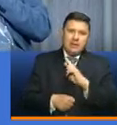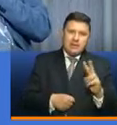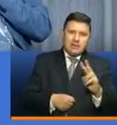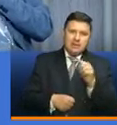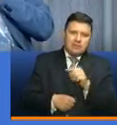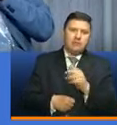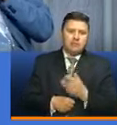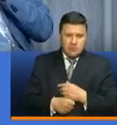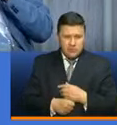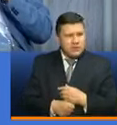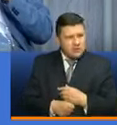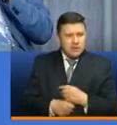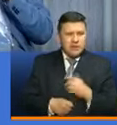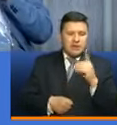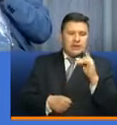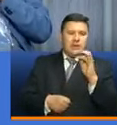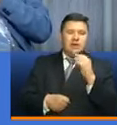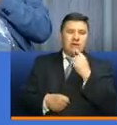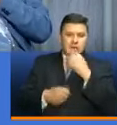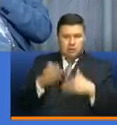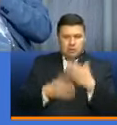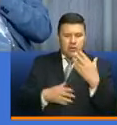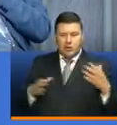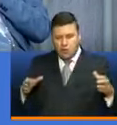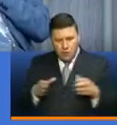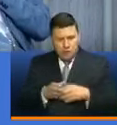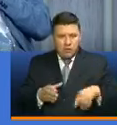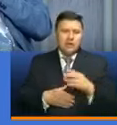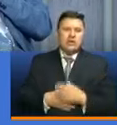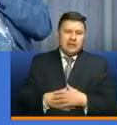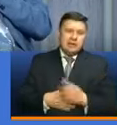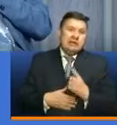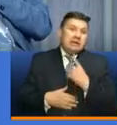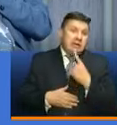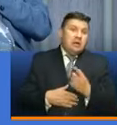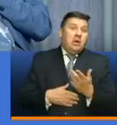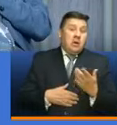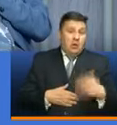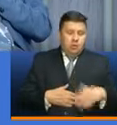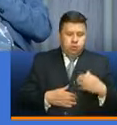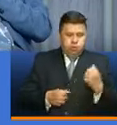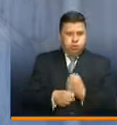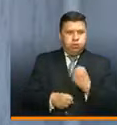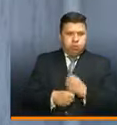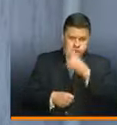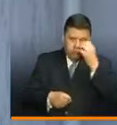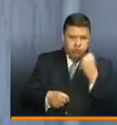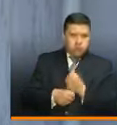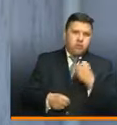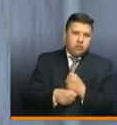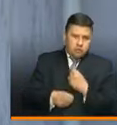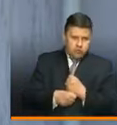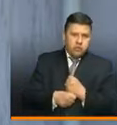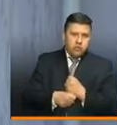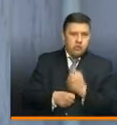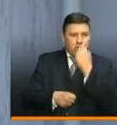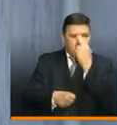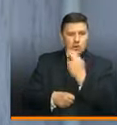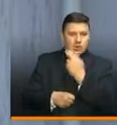vicepresidenta, Diego desde el comienzo, el equipo. Entonces, digamos que ha habido un trabajo titánico y un